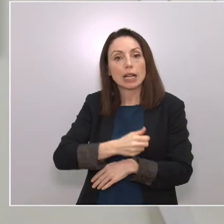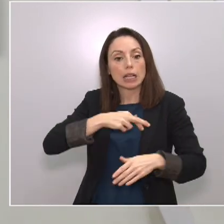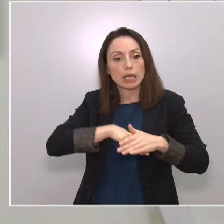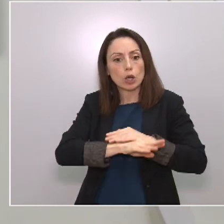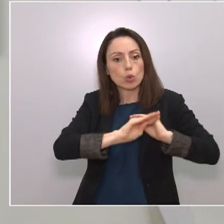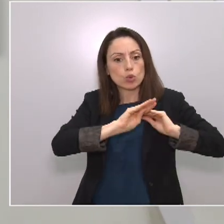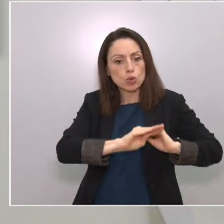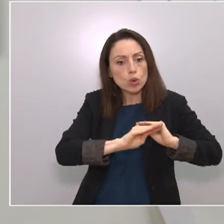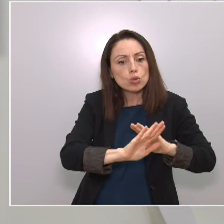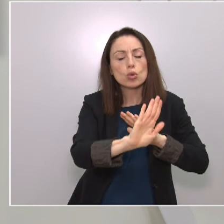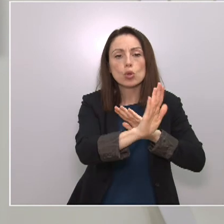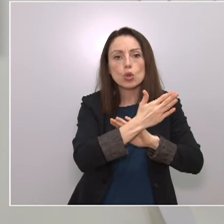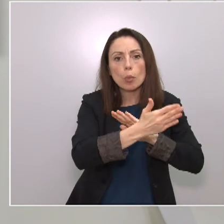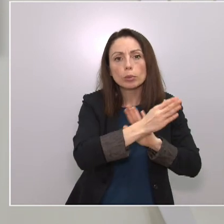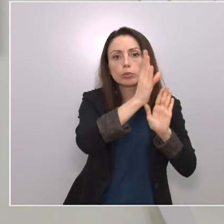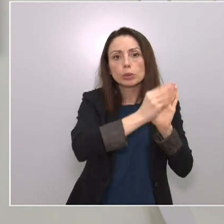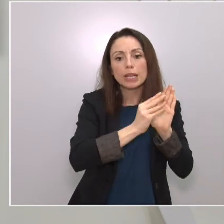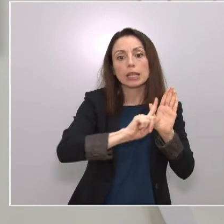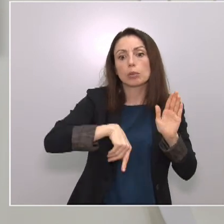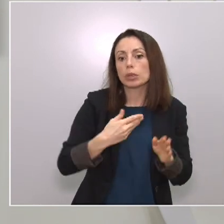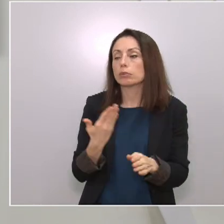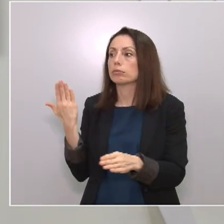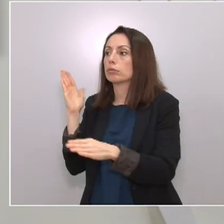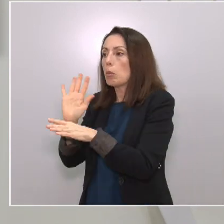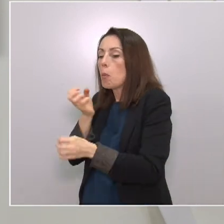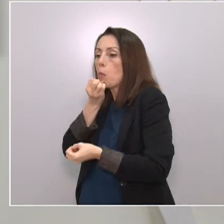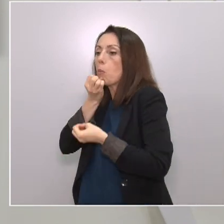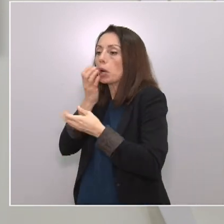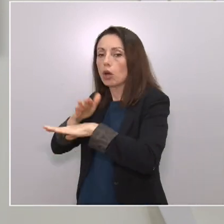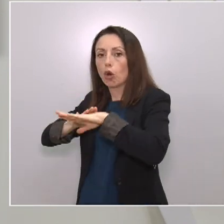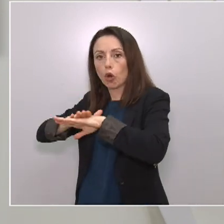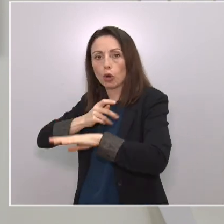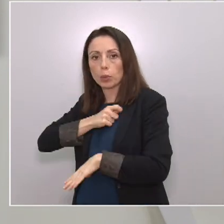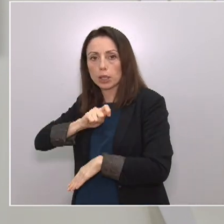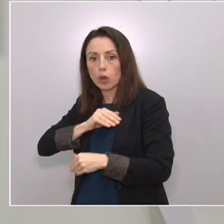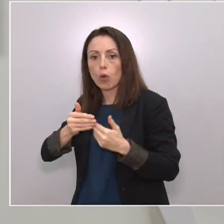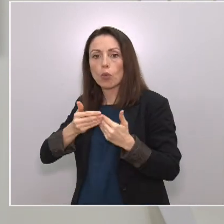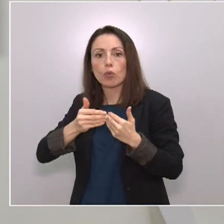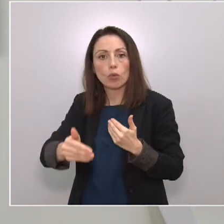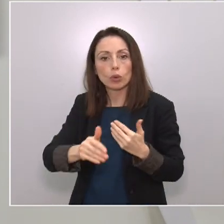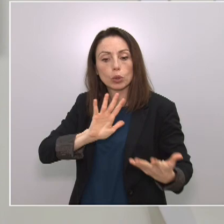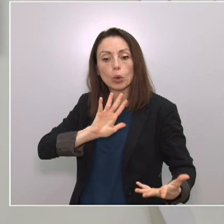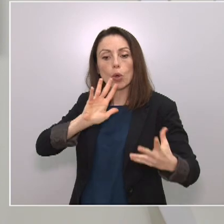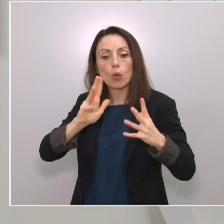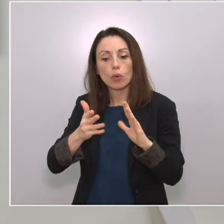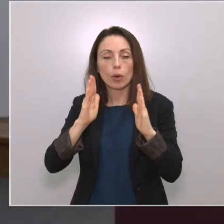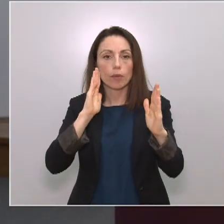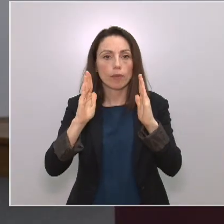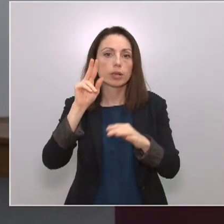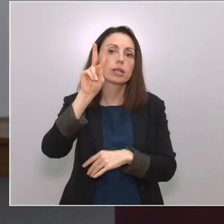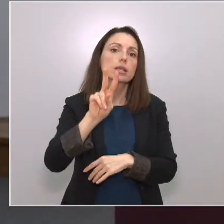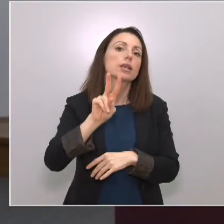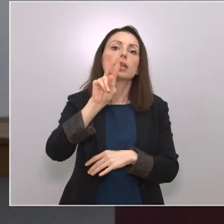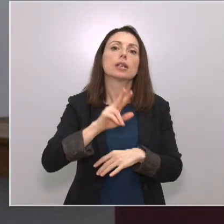que tienen en sus municipios, y eso es lo que trasladaremos al Gobierno de España de cara al pase a la fase 2.